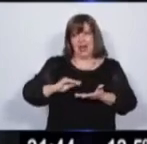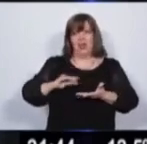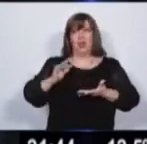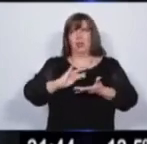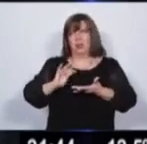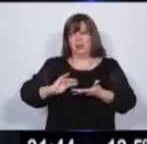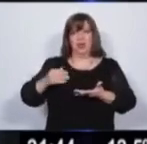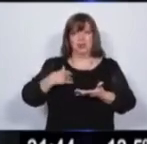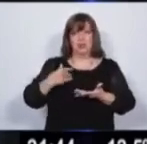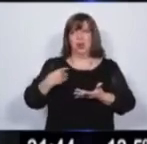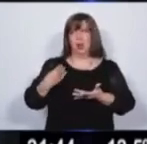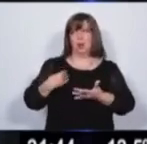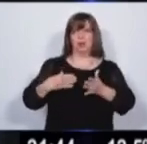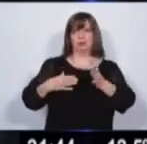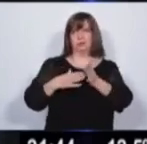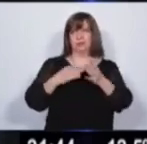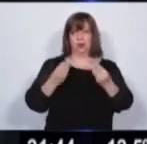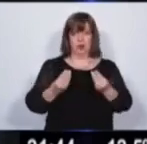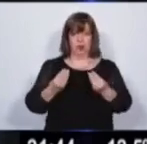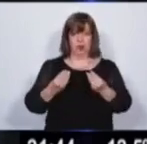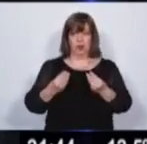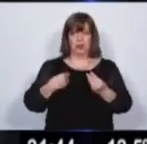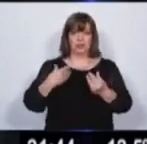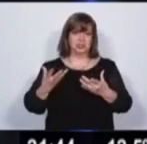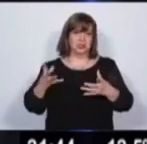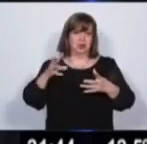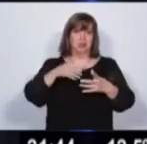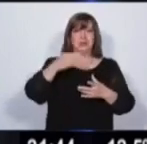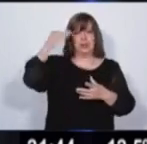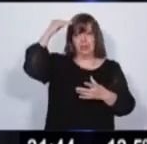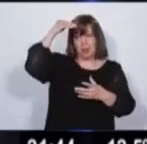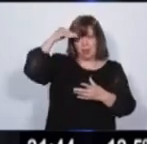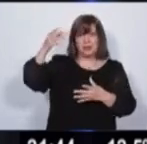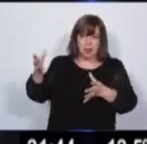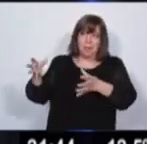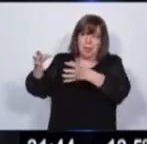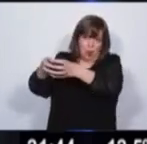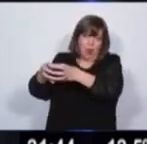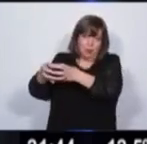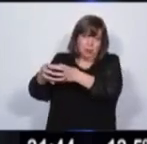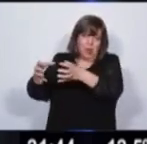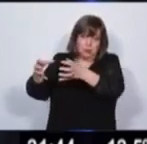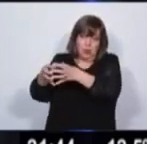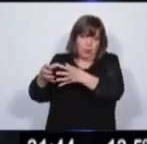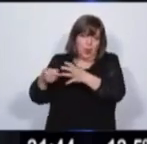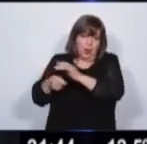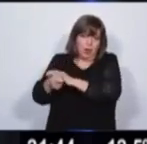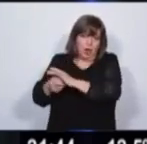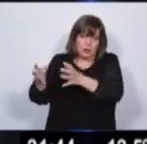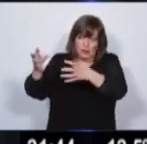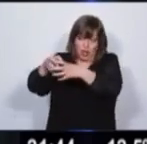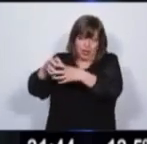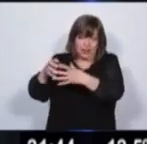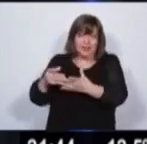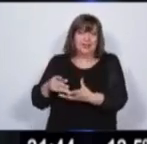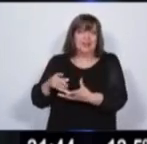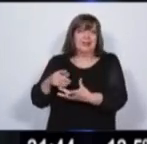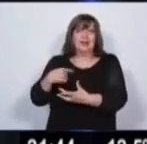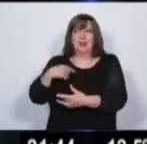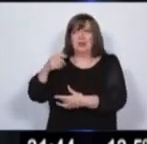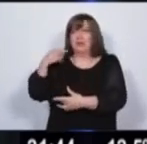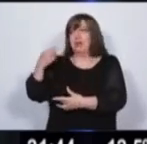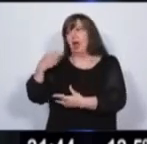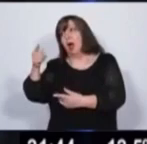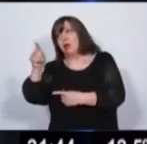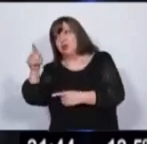de un frente que la corrupción No yo no formo parte Omar de parchí es parte de la corrupción esto es claro no se puede sacar el sombrero